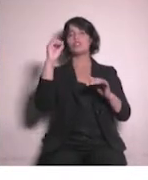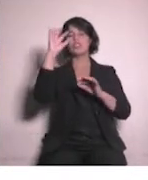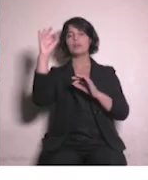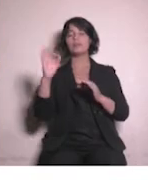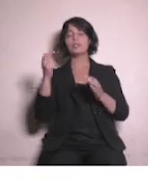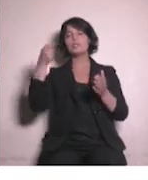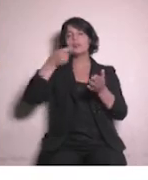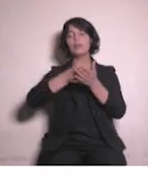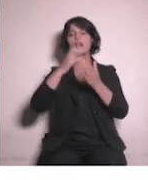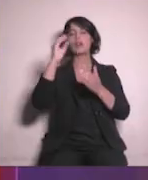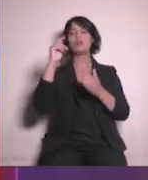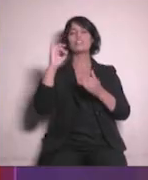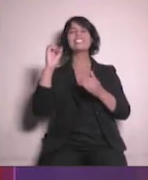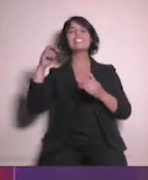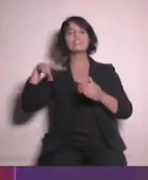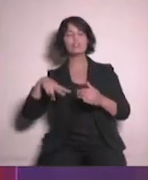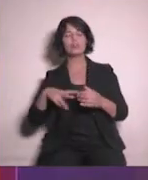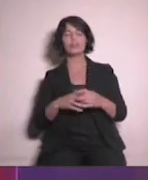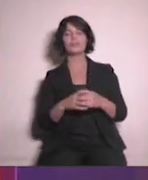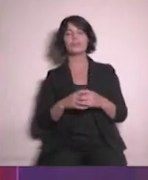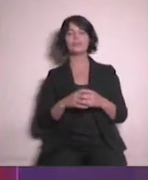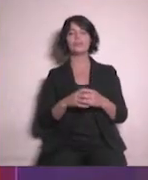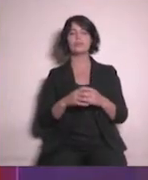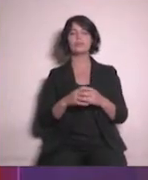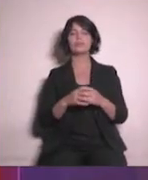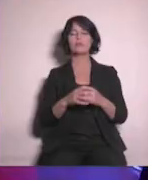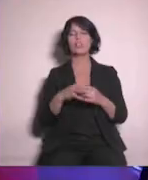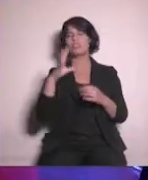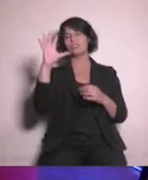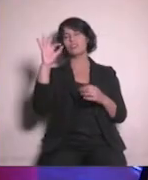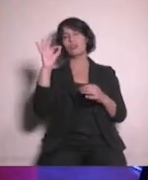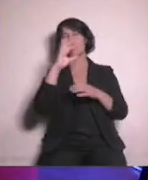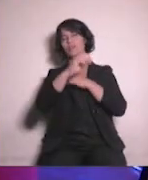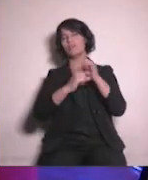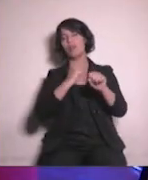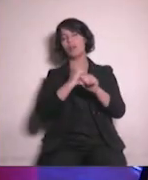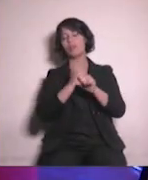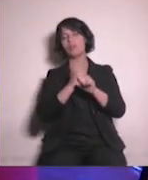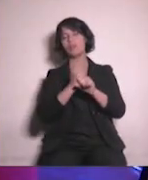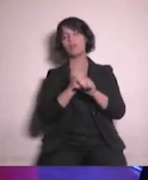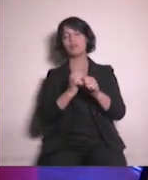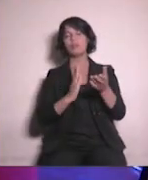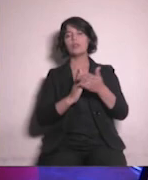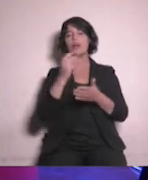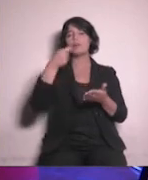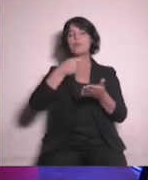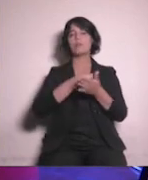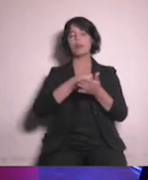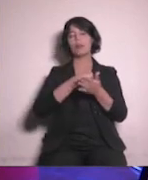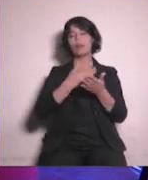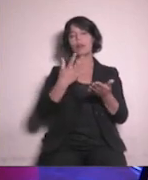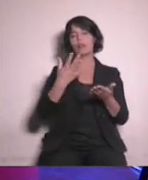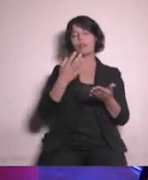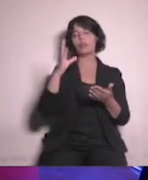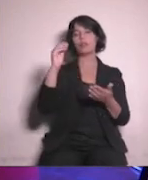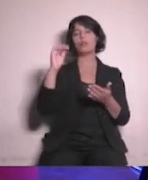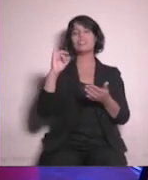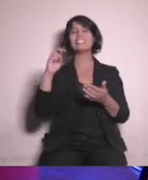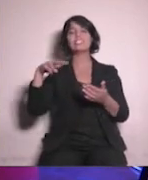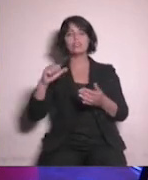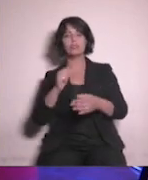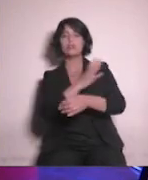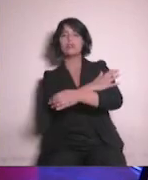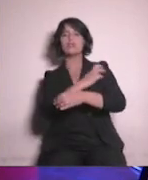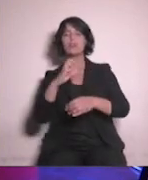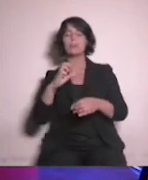tiempo. Es decir, a los 50 años cotizaban 10 de los 12 meses del año.